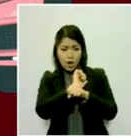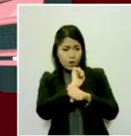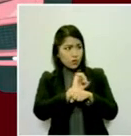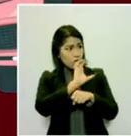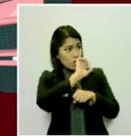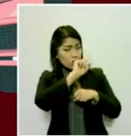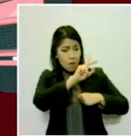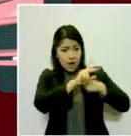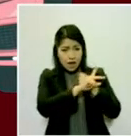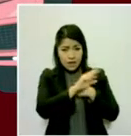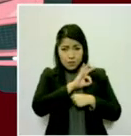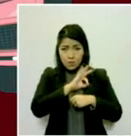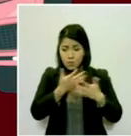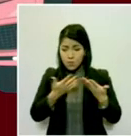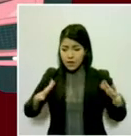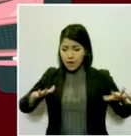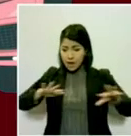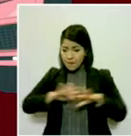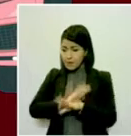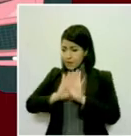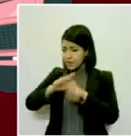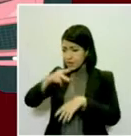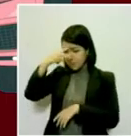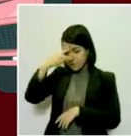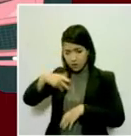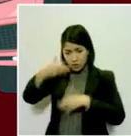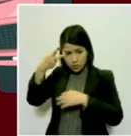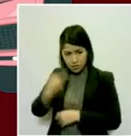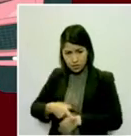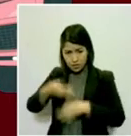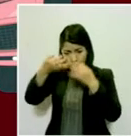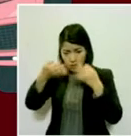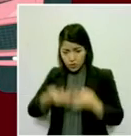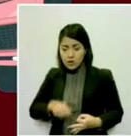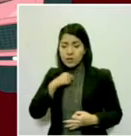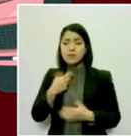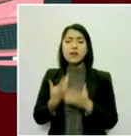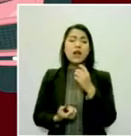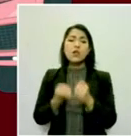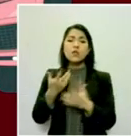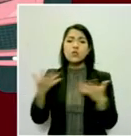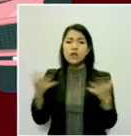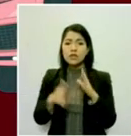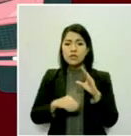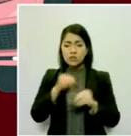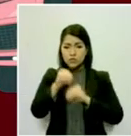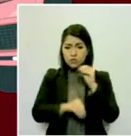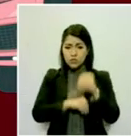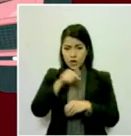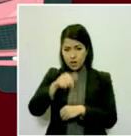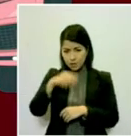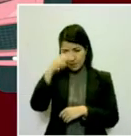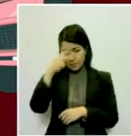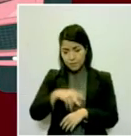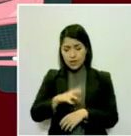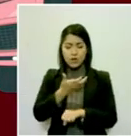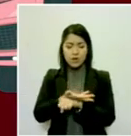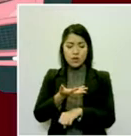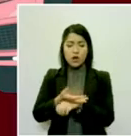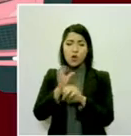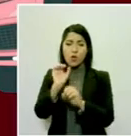Bueno, ¿qué vehículos pueden ser regularizados? Ya lo sabíamos, son aquellos fabricados o ensamblados en México, en Estados Unidos o en